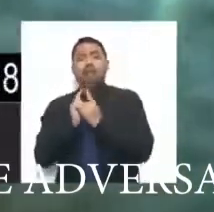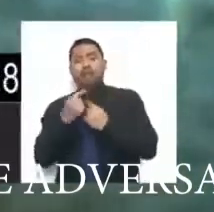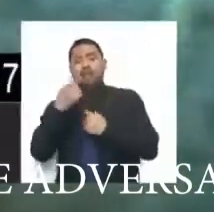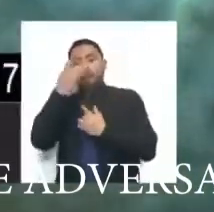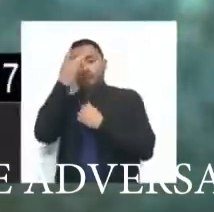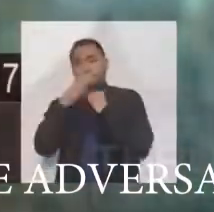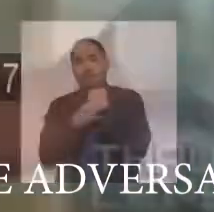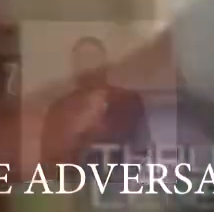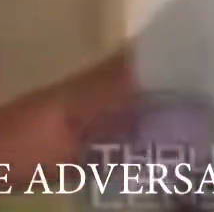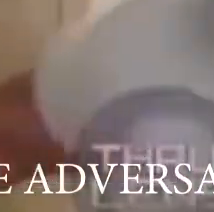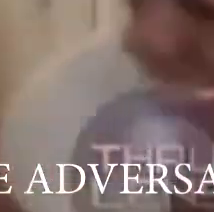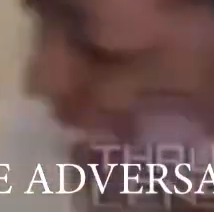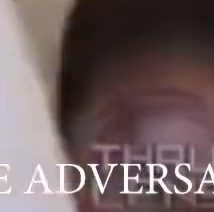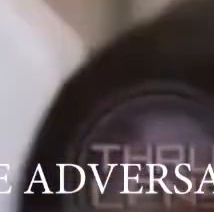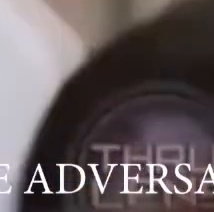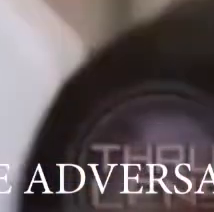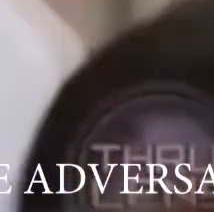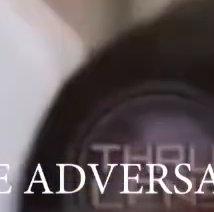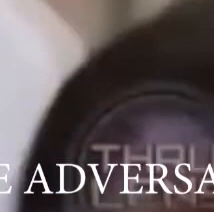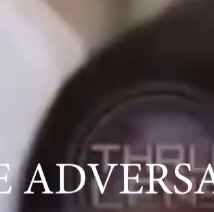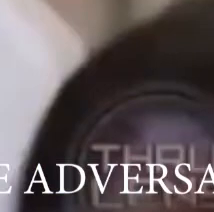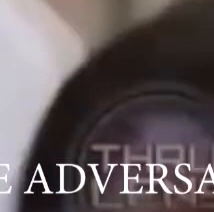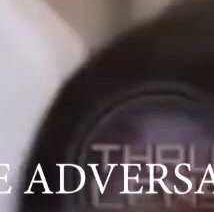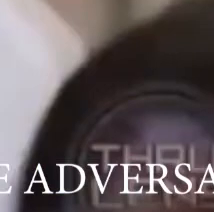al enfermo.